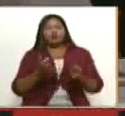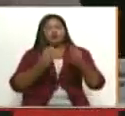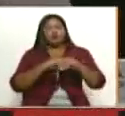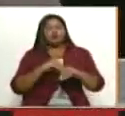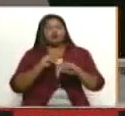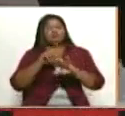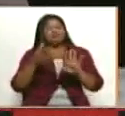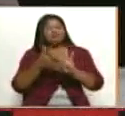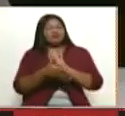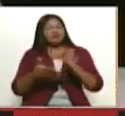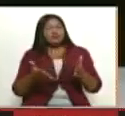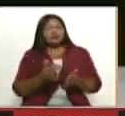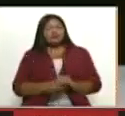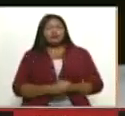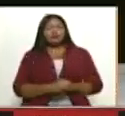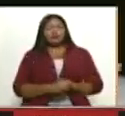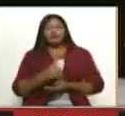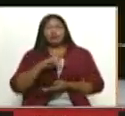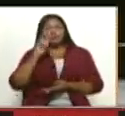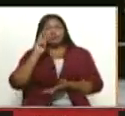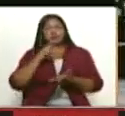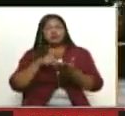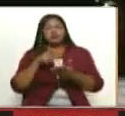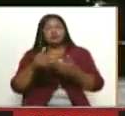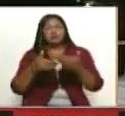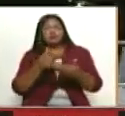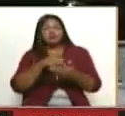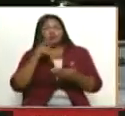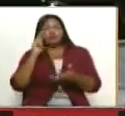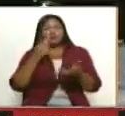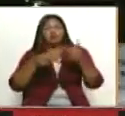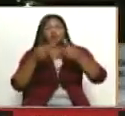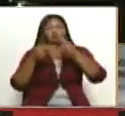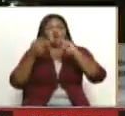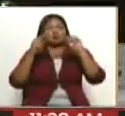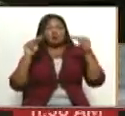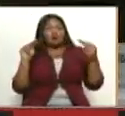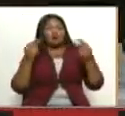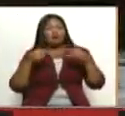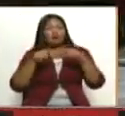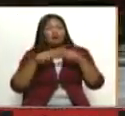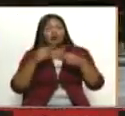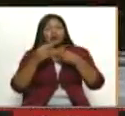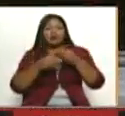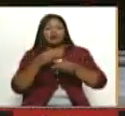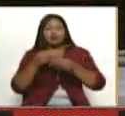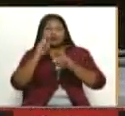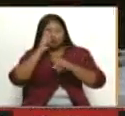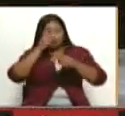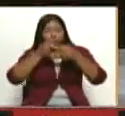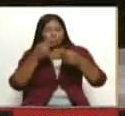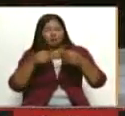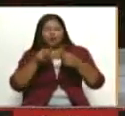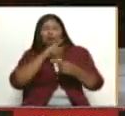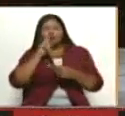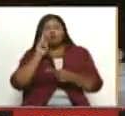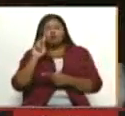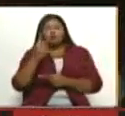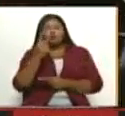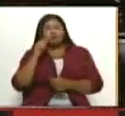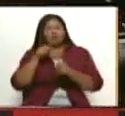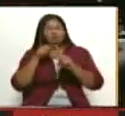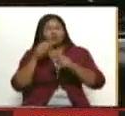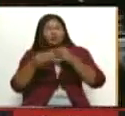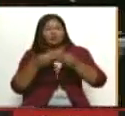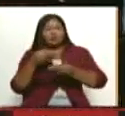llamado el Acuerdo para la Participación de la Sociedad en la Construcción de Paz, haciendo honor al nombre del primer punto